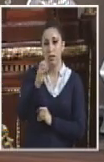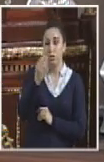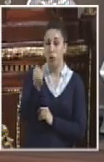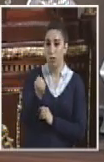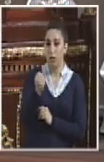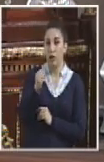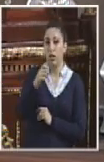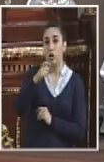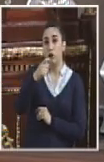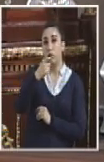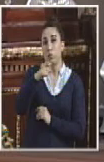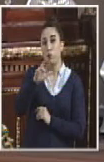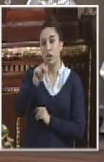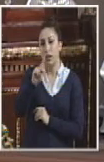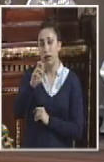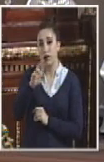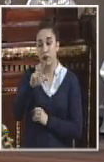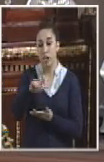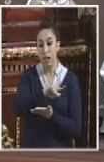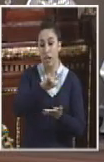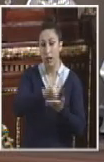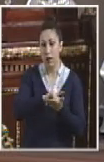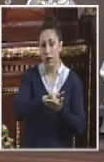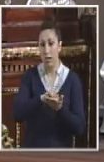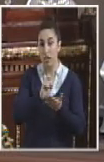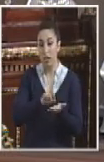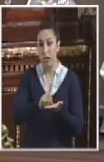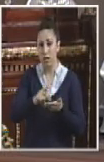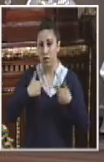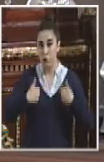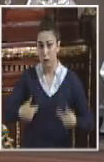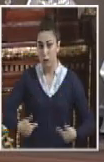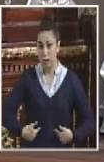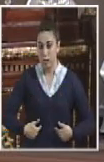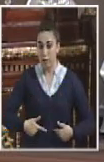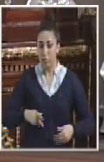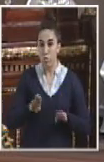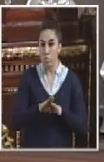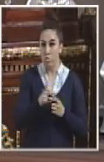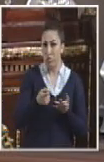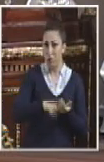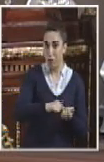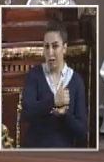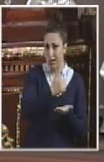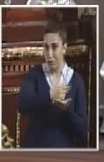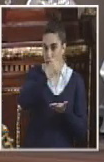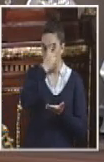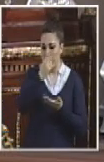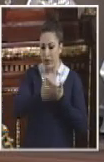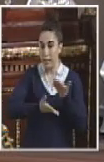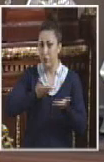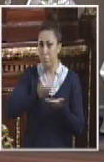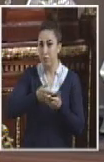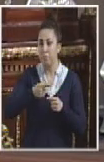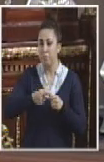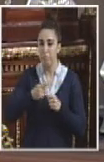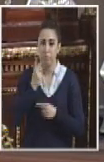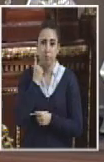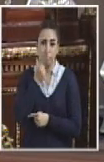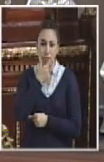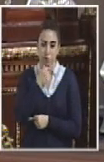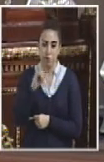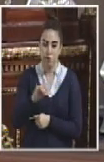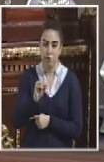de la Ley Constitucional de Derechos Humanos y sus garantías de la Ciudad de México, suscrita por las y los diputados José